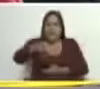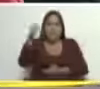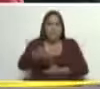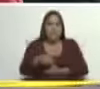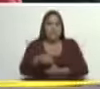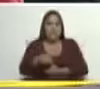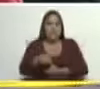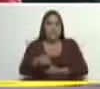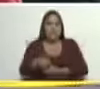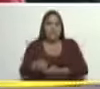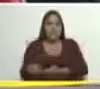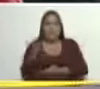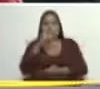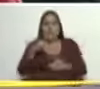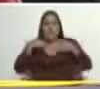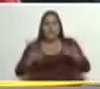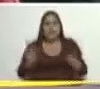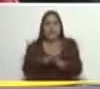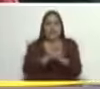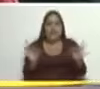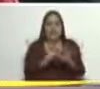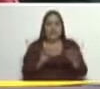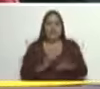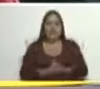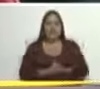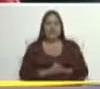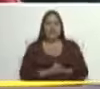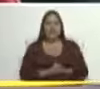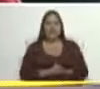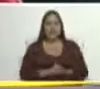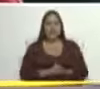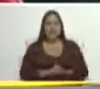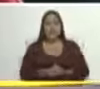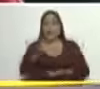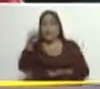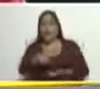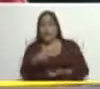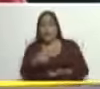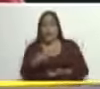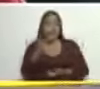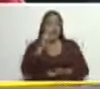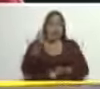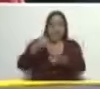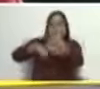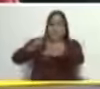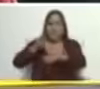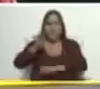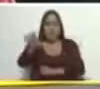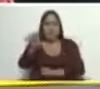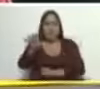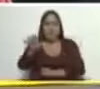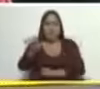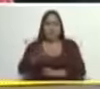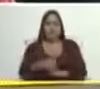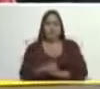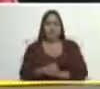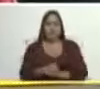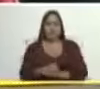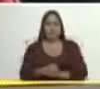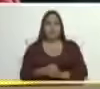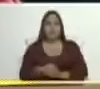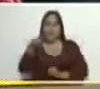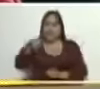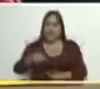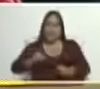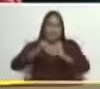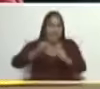no se rinde nadie, que aquí ni nos vendemos ni nos rendimos, y que seguiremos